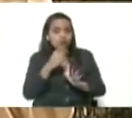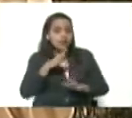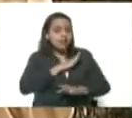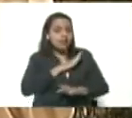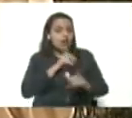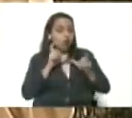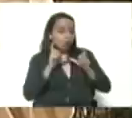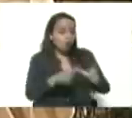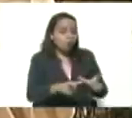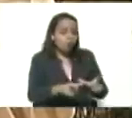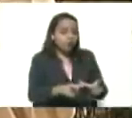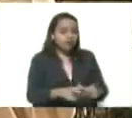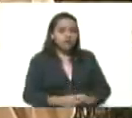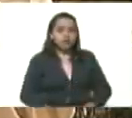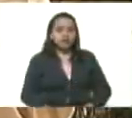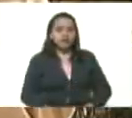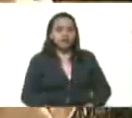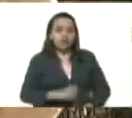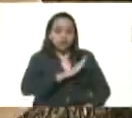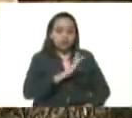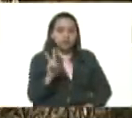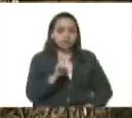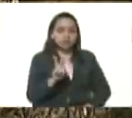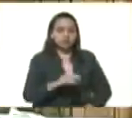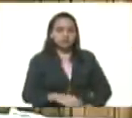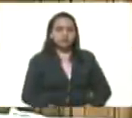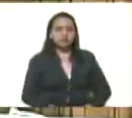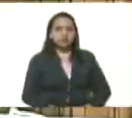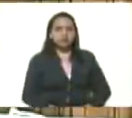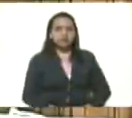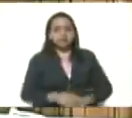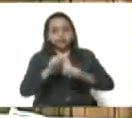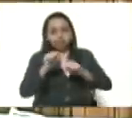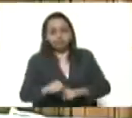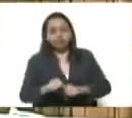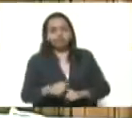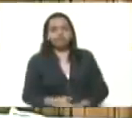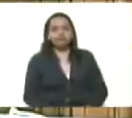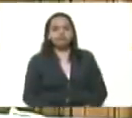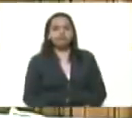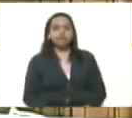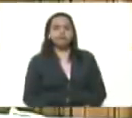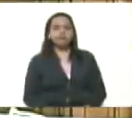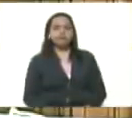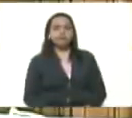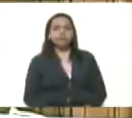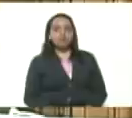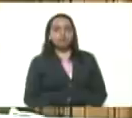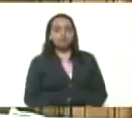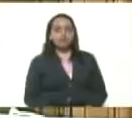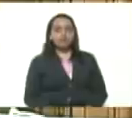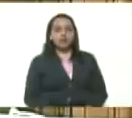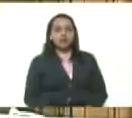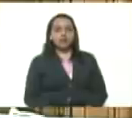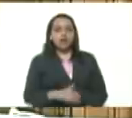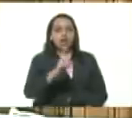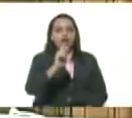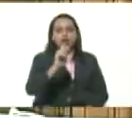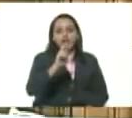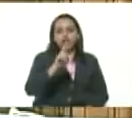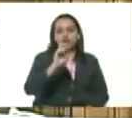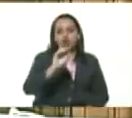mecanismos de control, la cuarentena radical que tenemos en Venezuela. Así es. En las trochas hemos reforzado